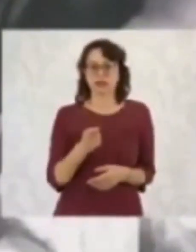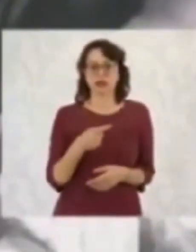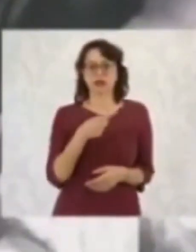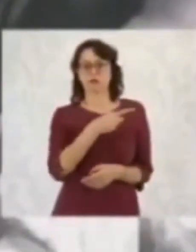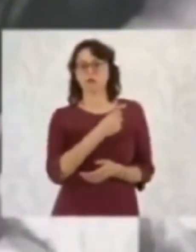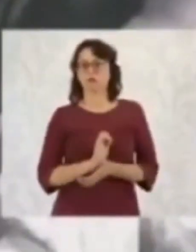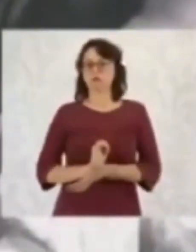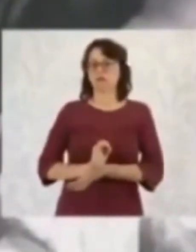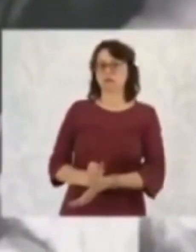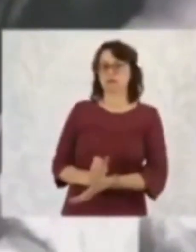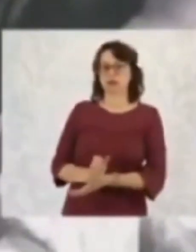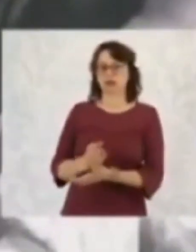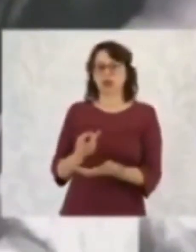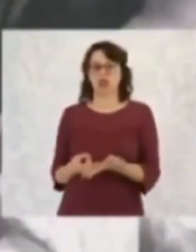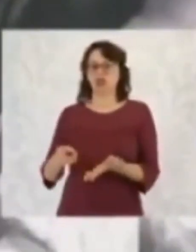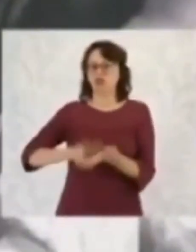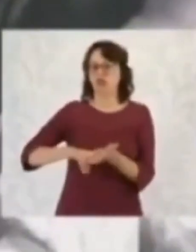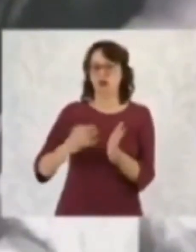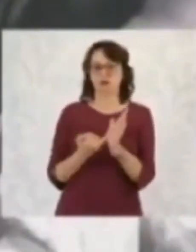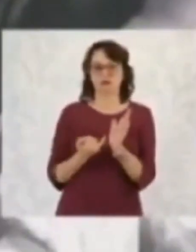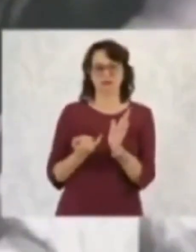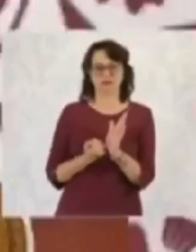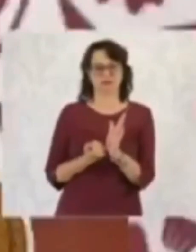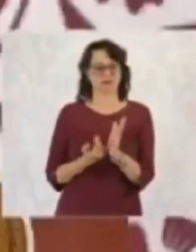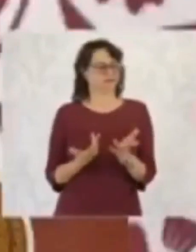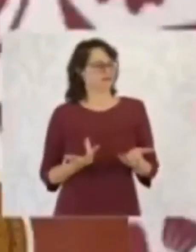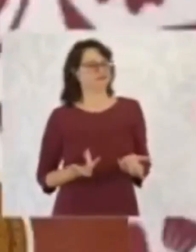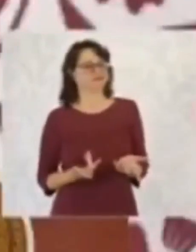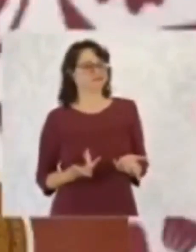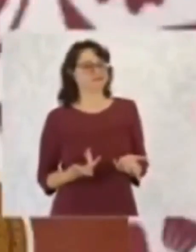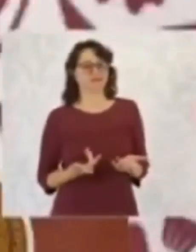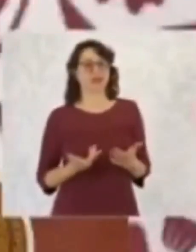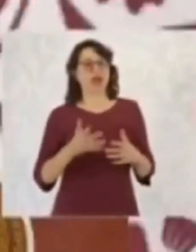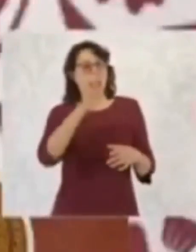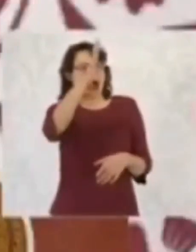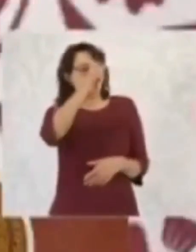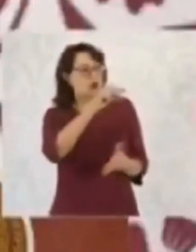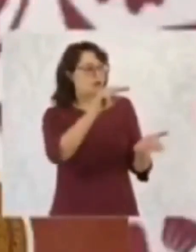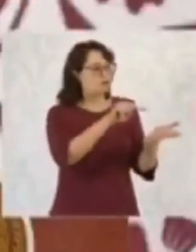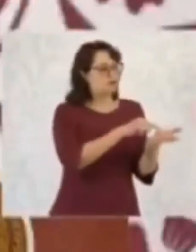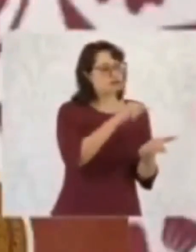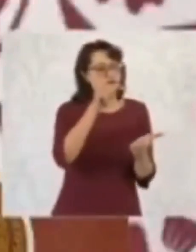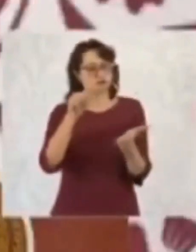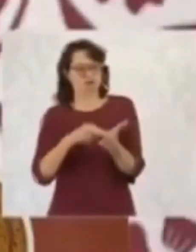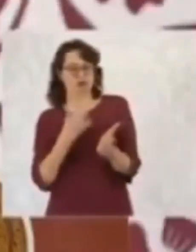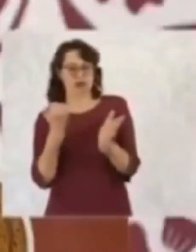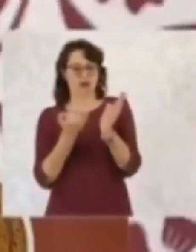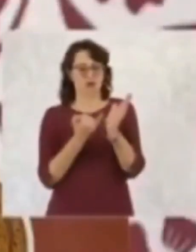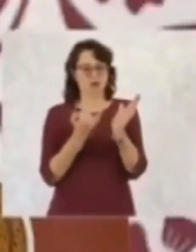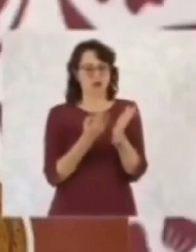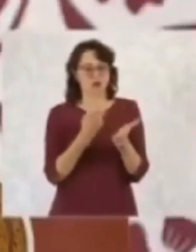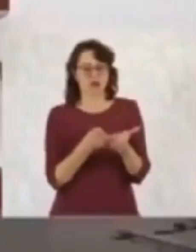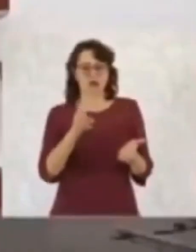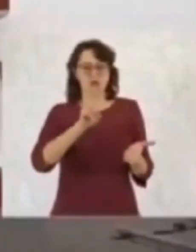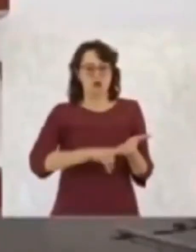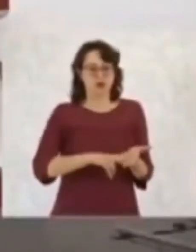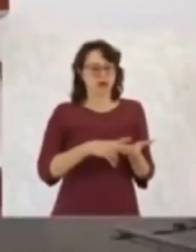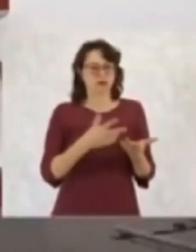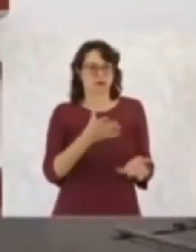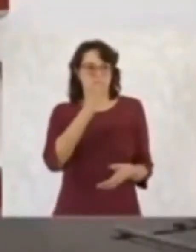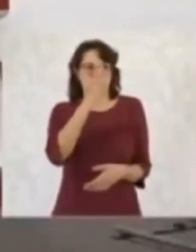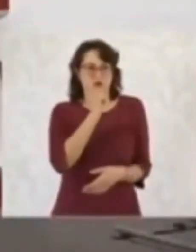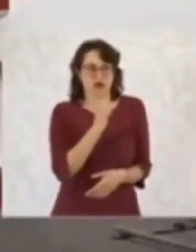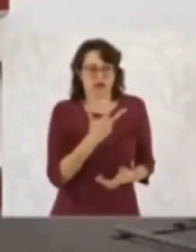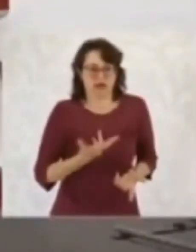fiscales. Los tratados de doble tributación, una de las cosas que buscan evitar es que, por ejemplo, los trabajadores mexicanos